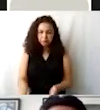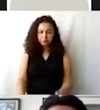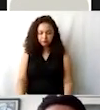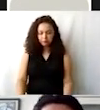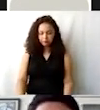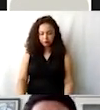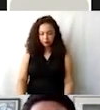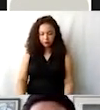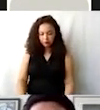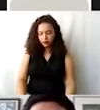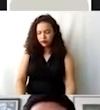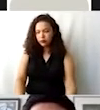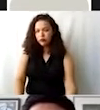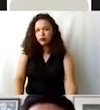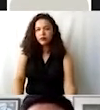Bueno.